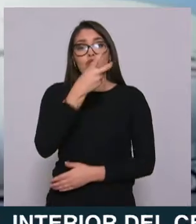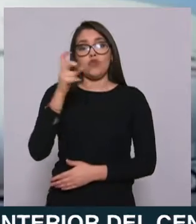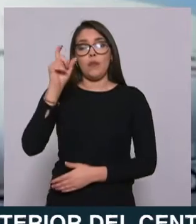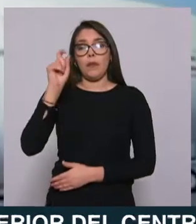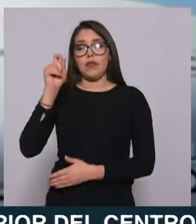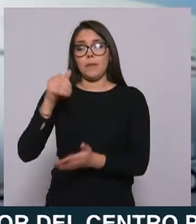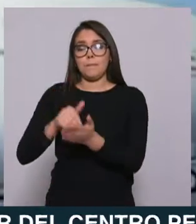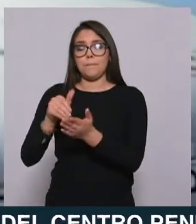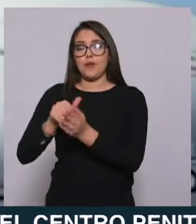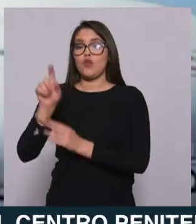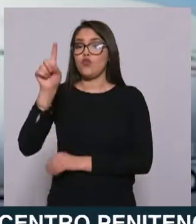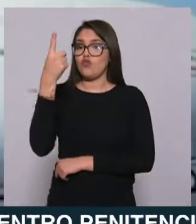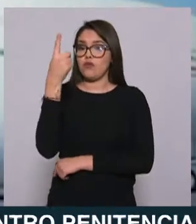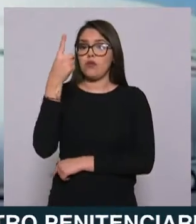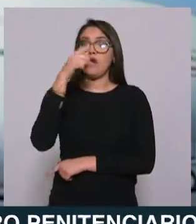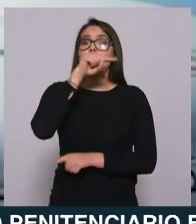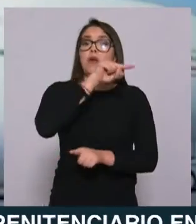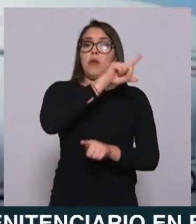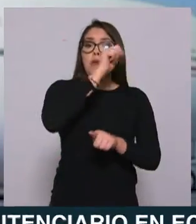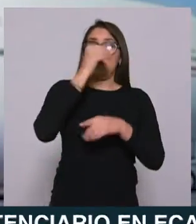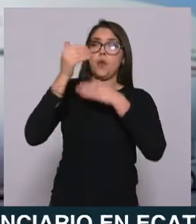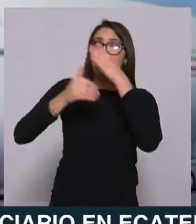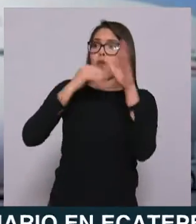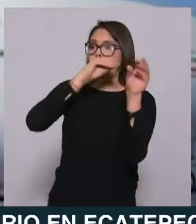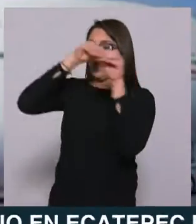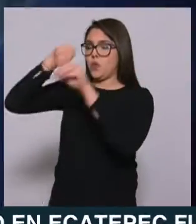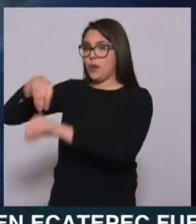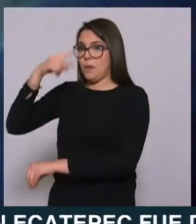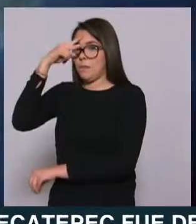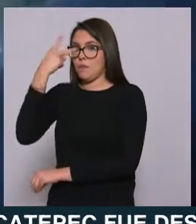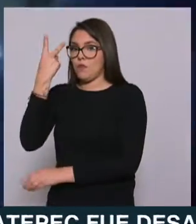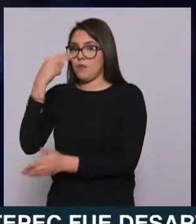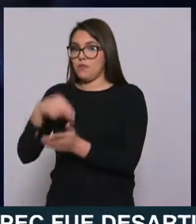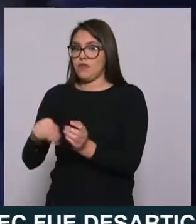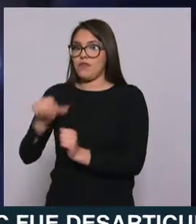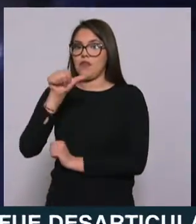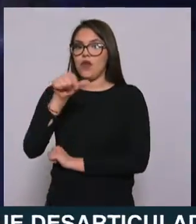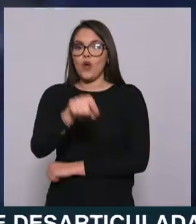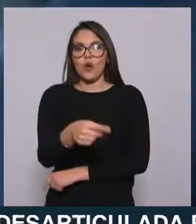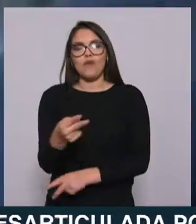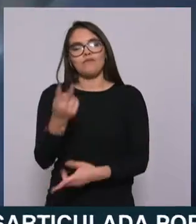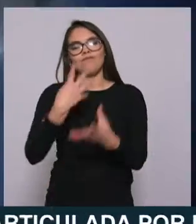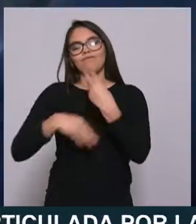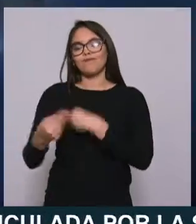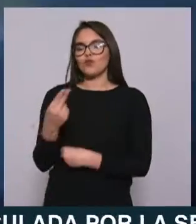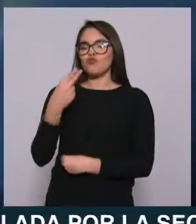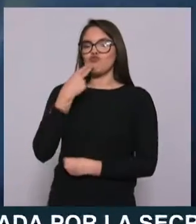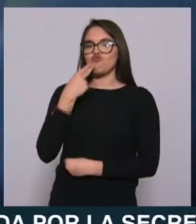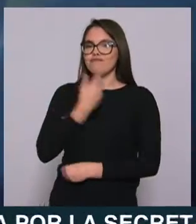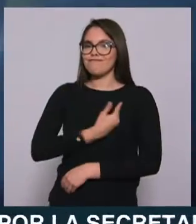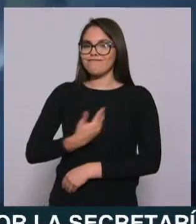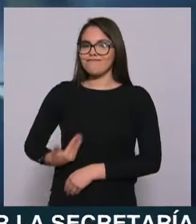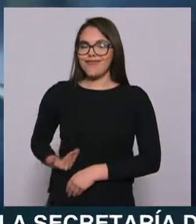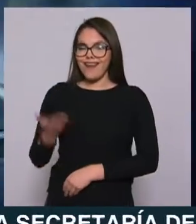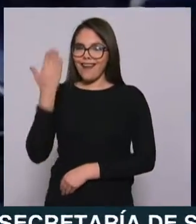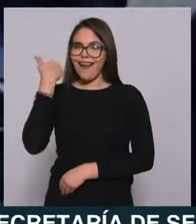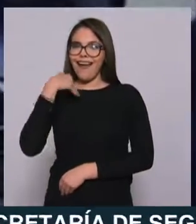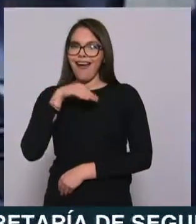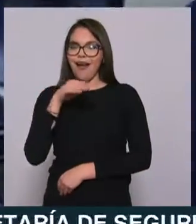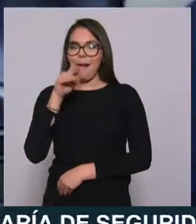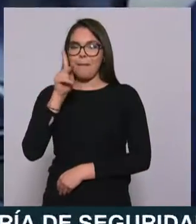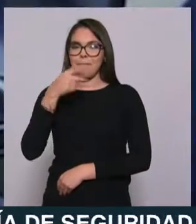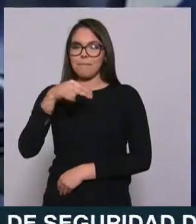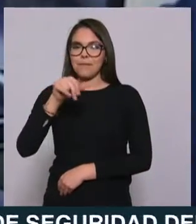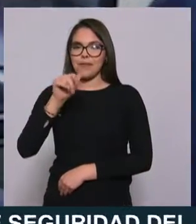embargo, la aeronave llegó a México en 2016 y fue utilizada por el presidente Enrique Peña Nieto en un vuelo inaugural